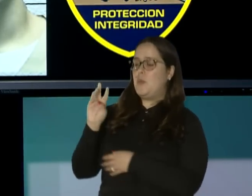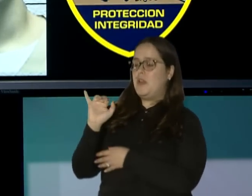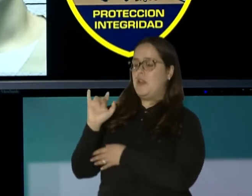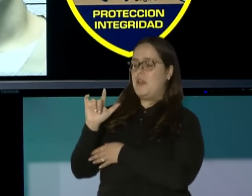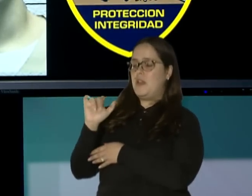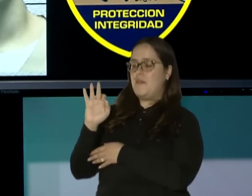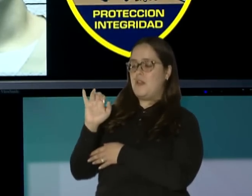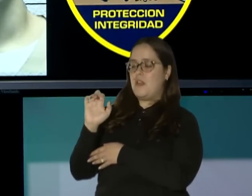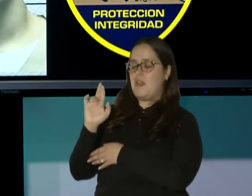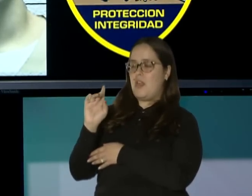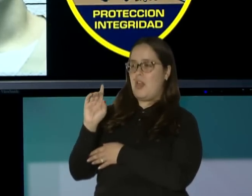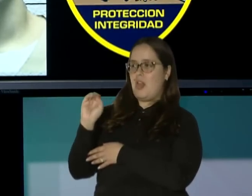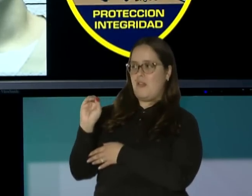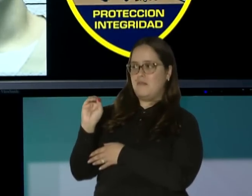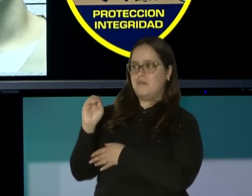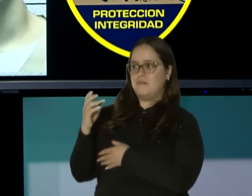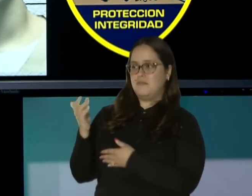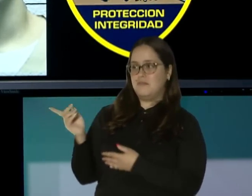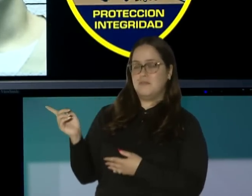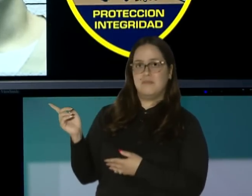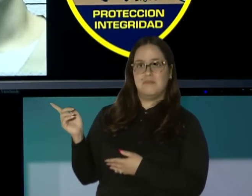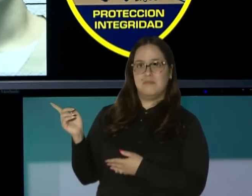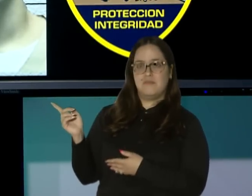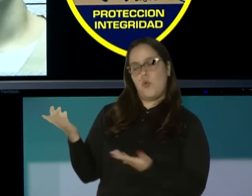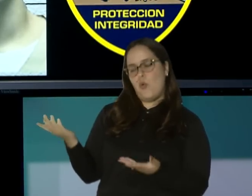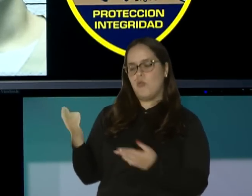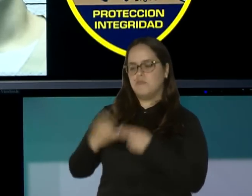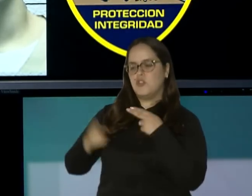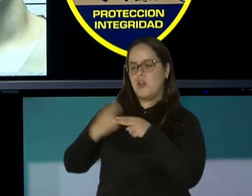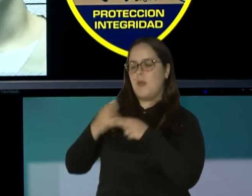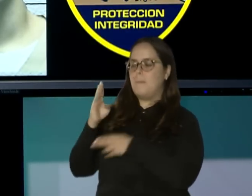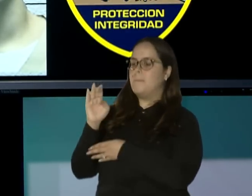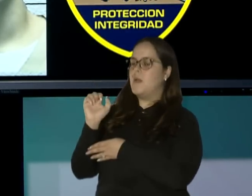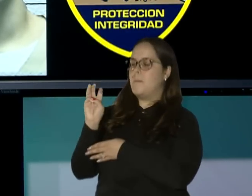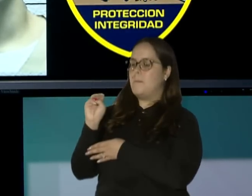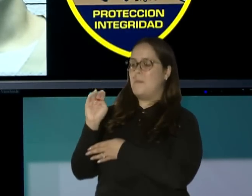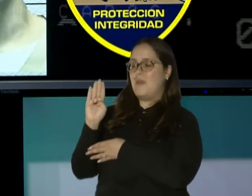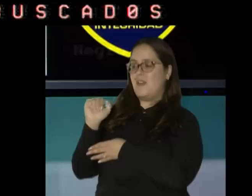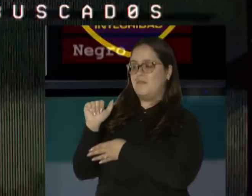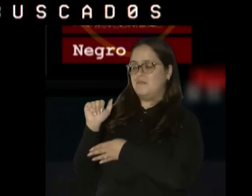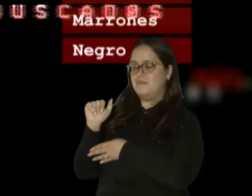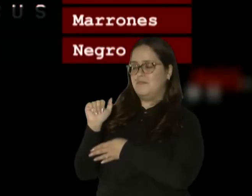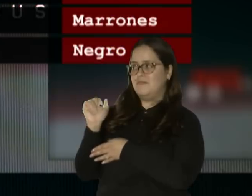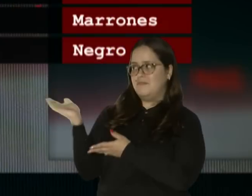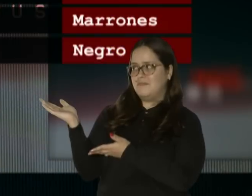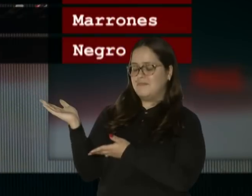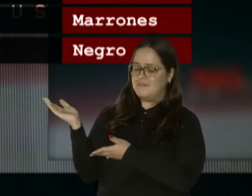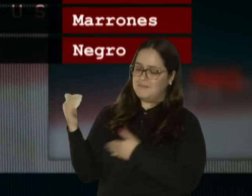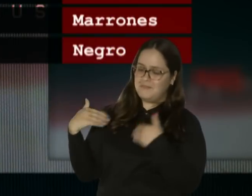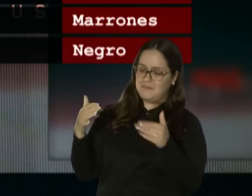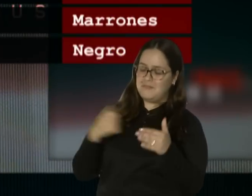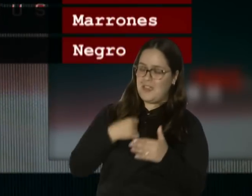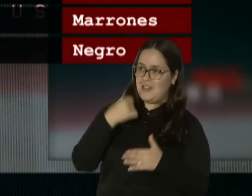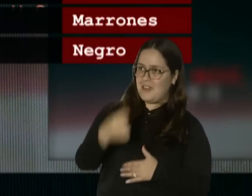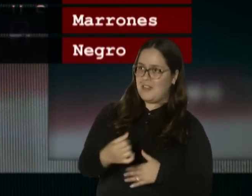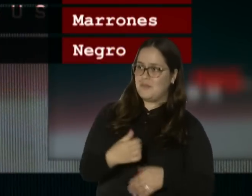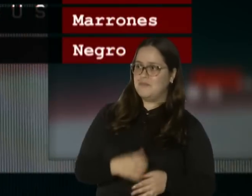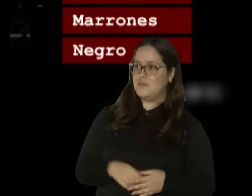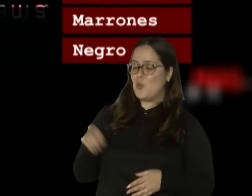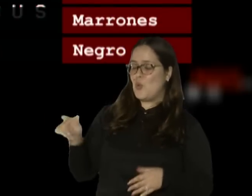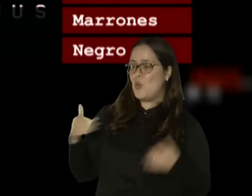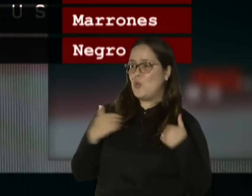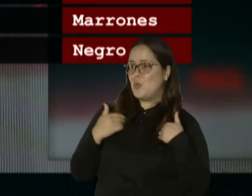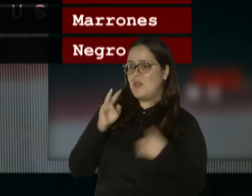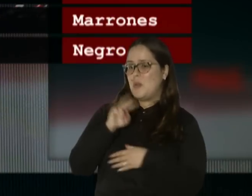Wilfredo. No, Bemba. Entrégate. Bemba, tú solamente tienes